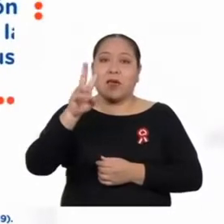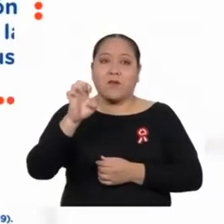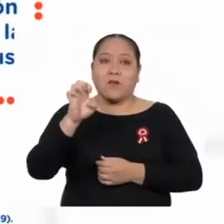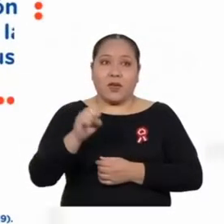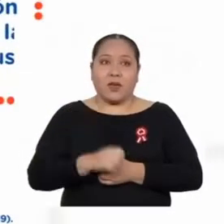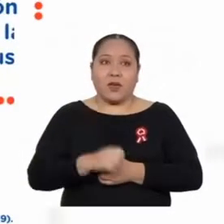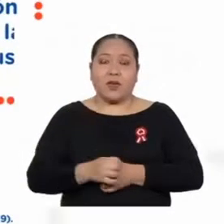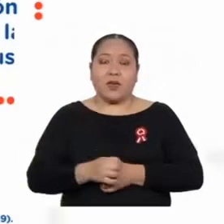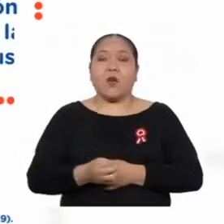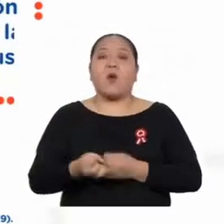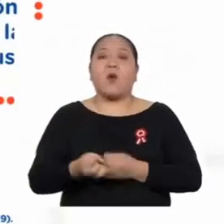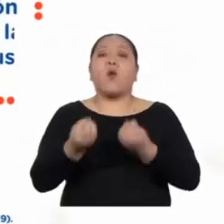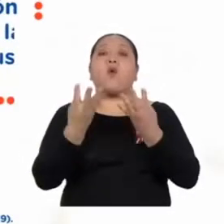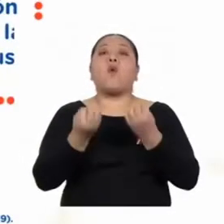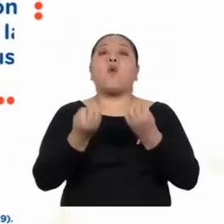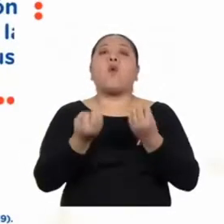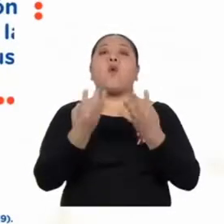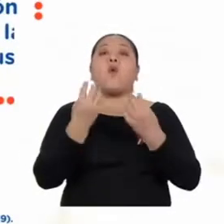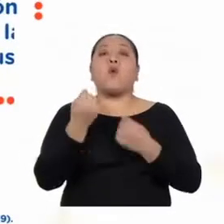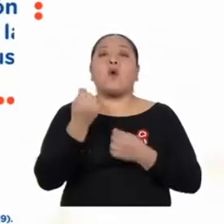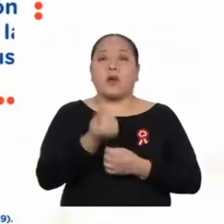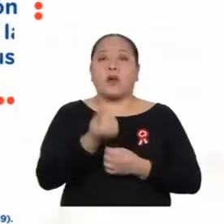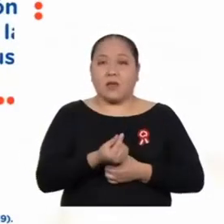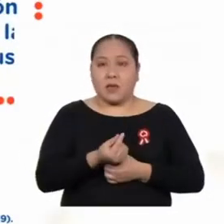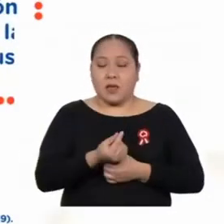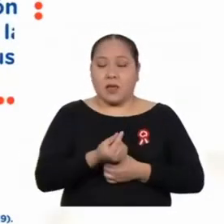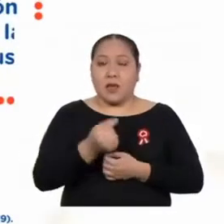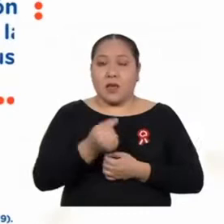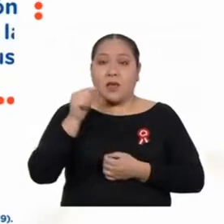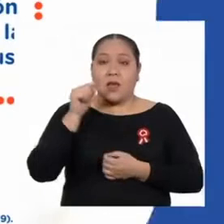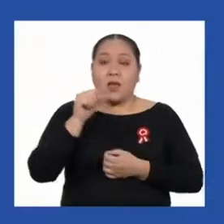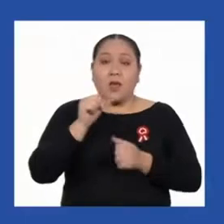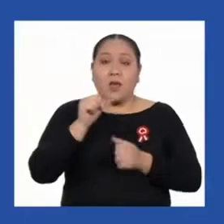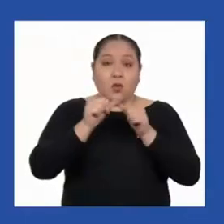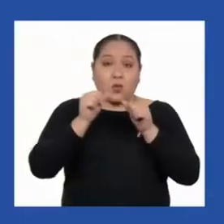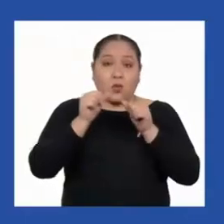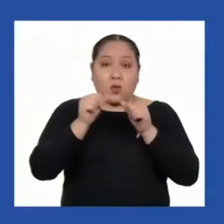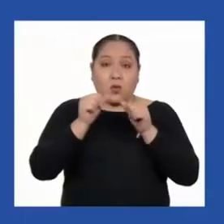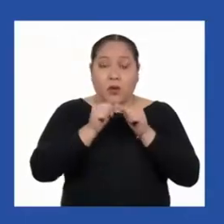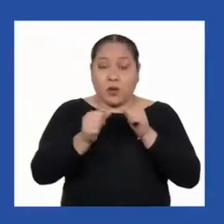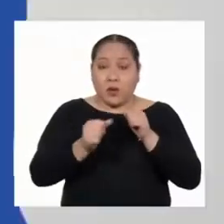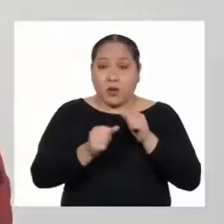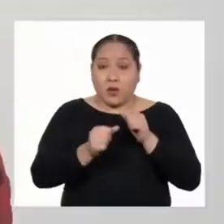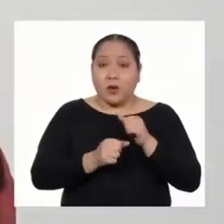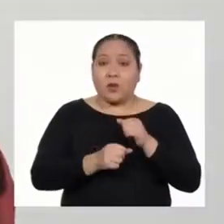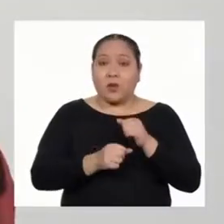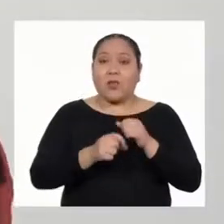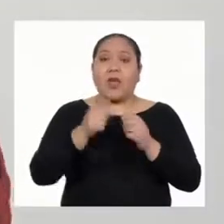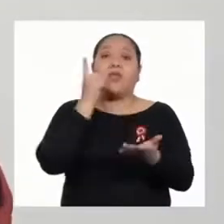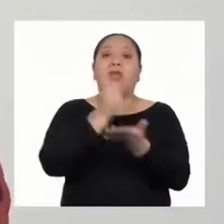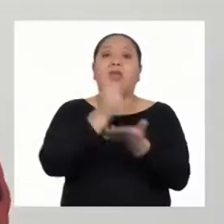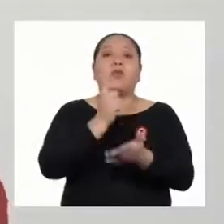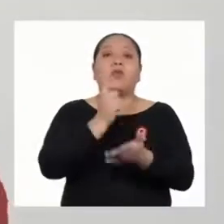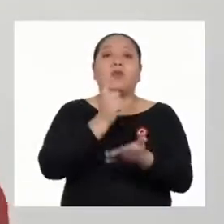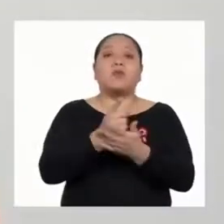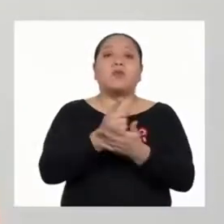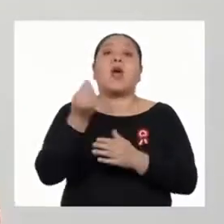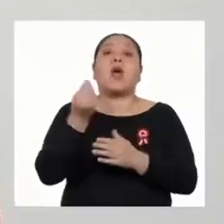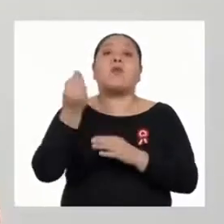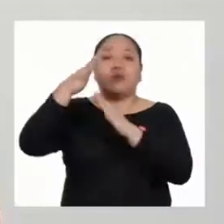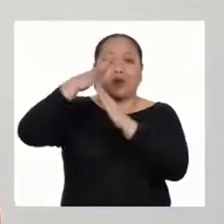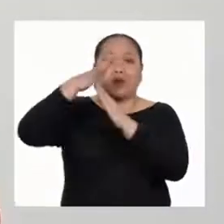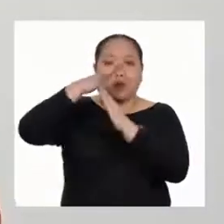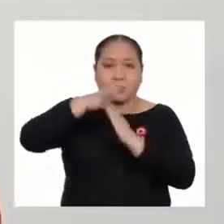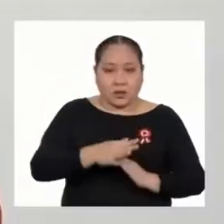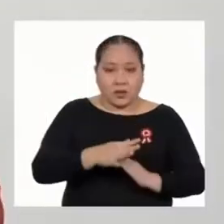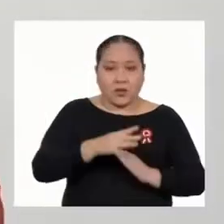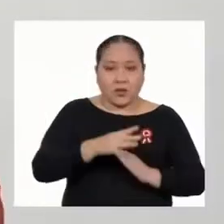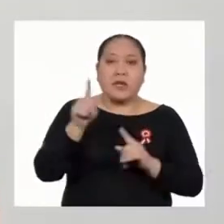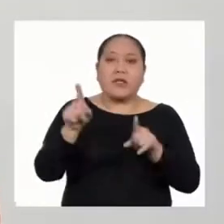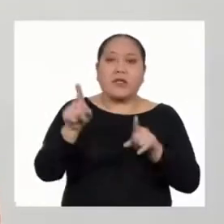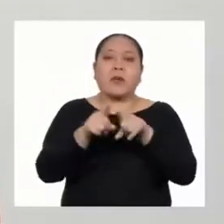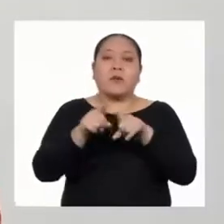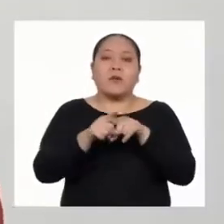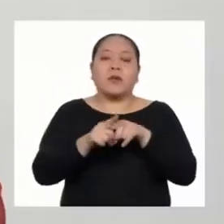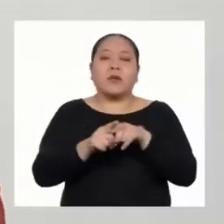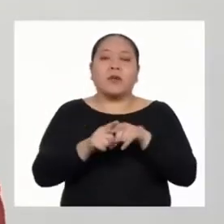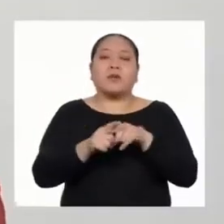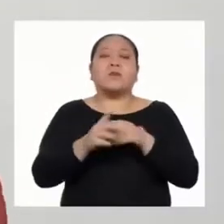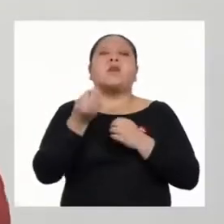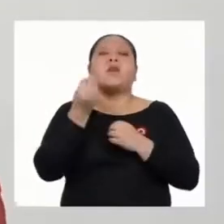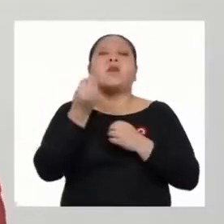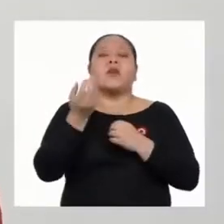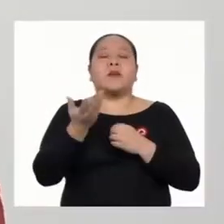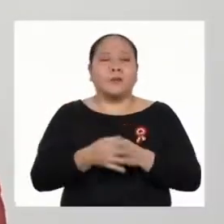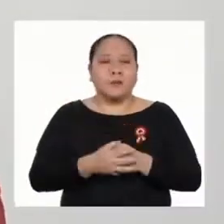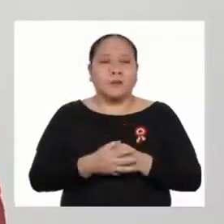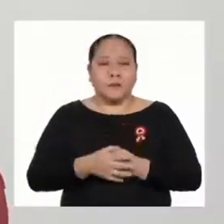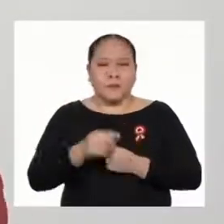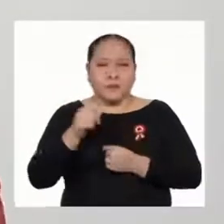discriminación reportados en las escuelas y sus motivos. Bien, tenemos nuestro primer subtema. ¿Qué es lo más importante